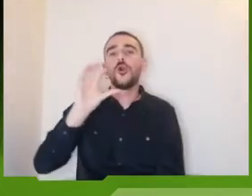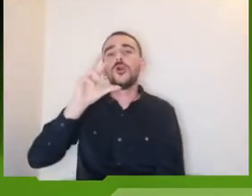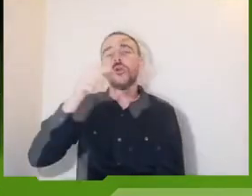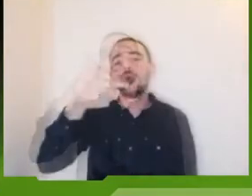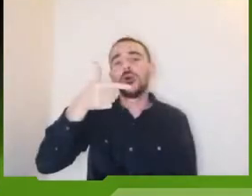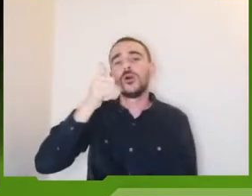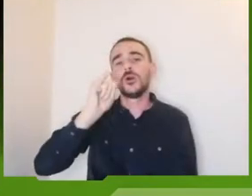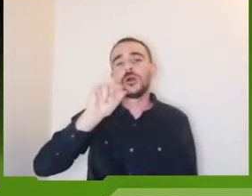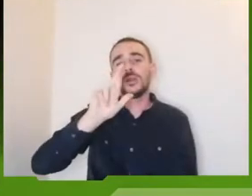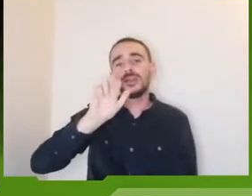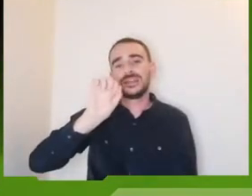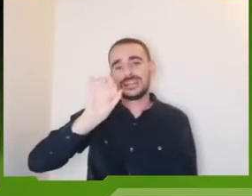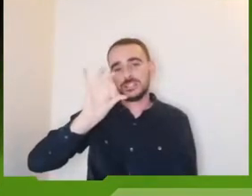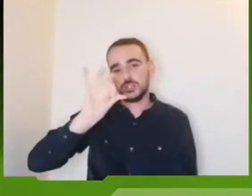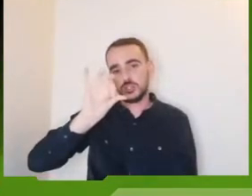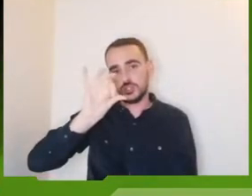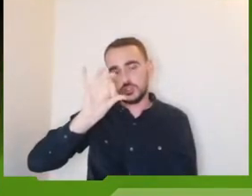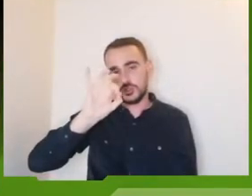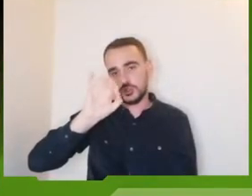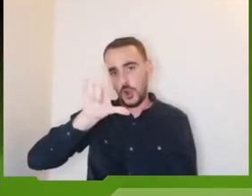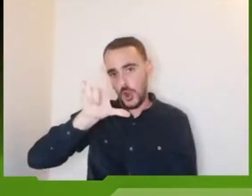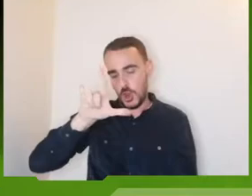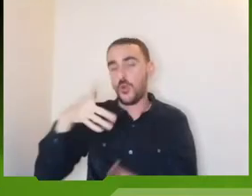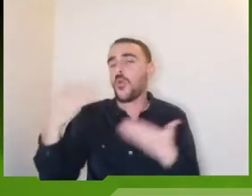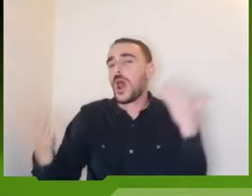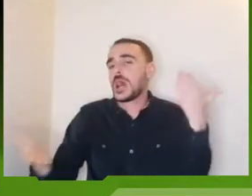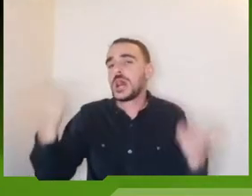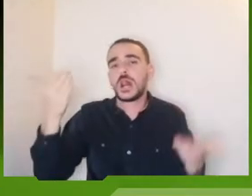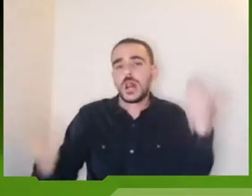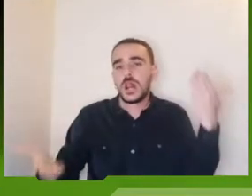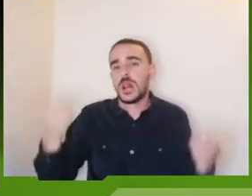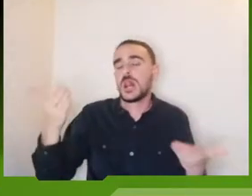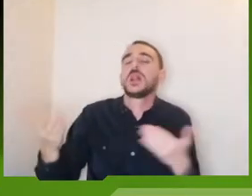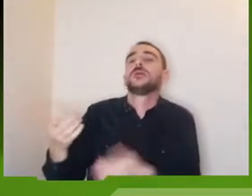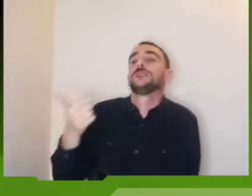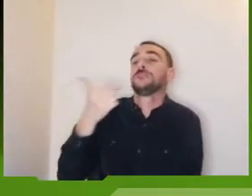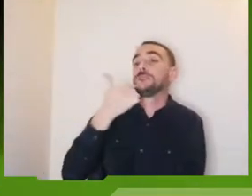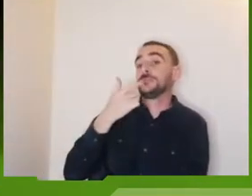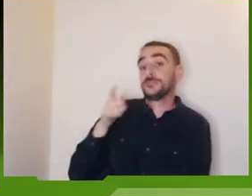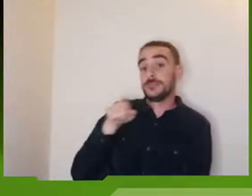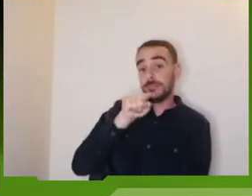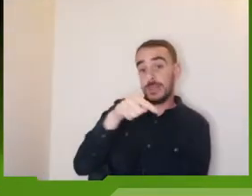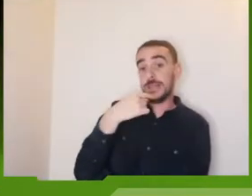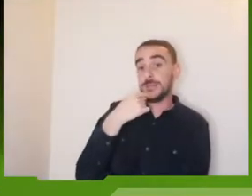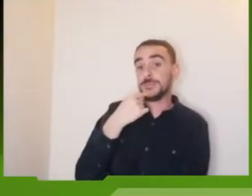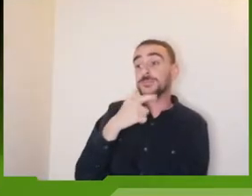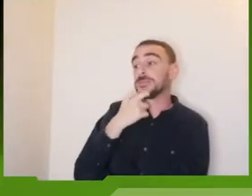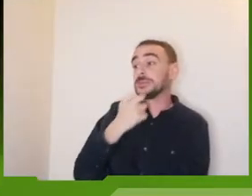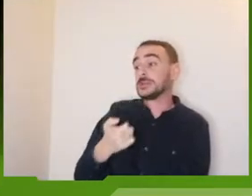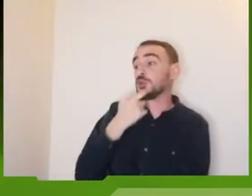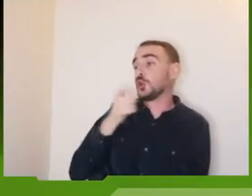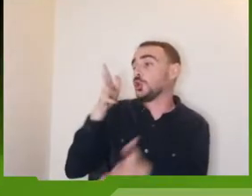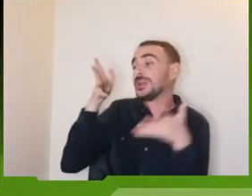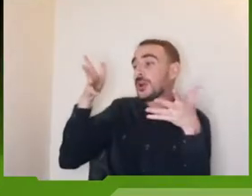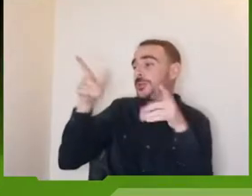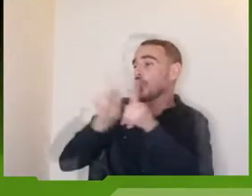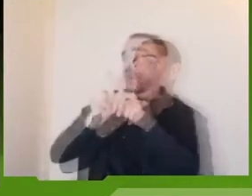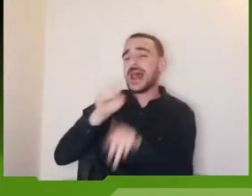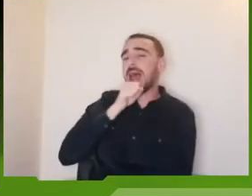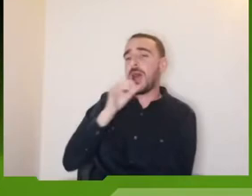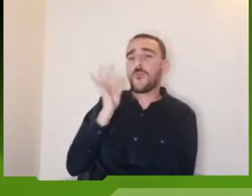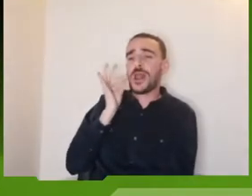preguntes eso. Yo siempre, como las abuelas, recomiendo de oliva. Creo que está más bueno.